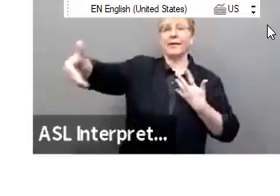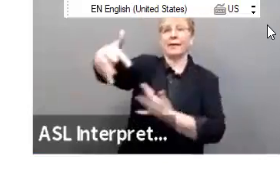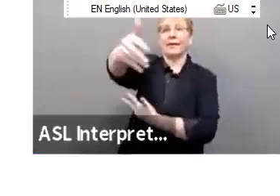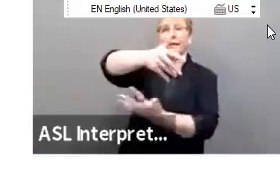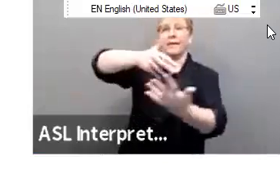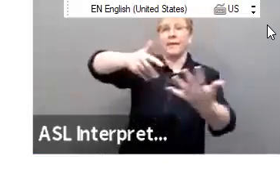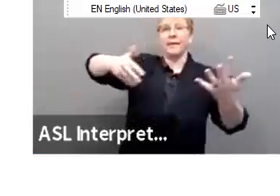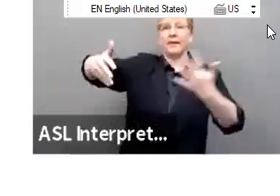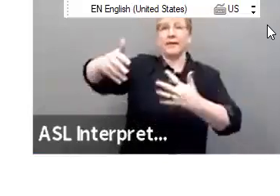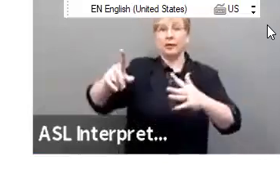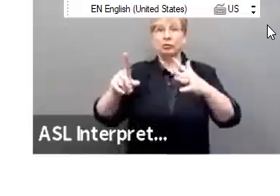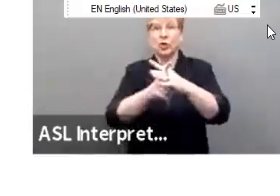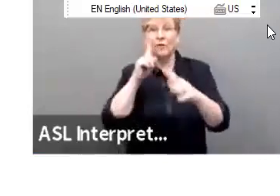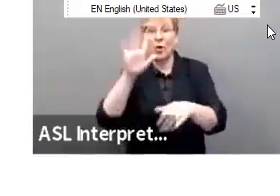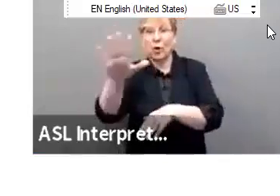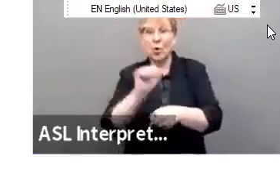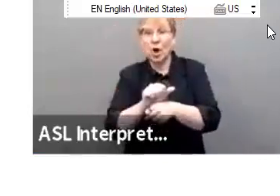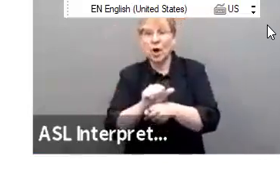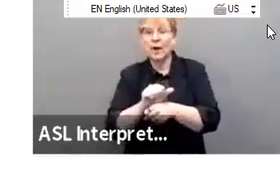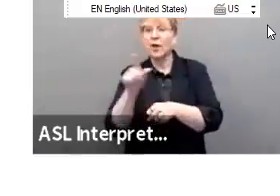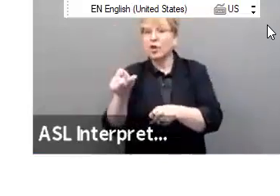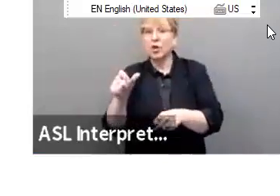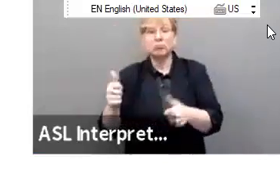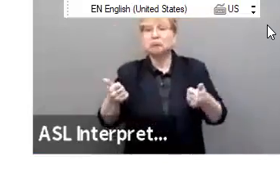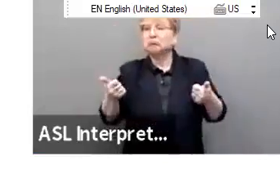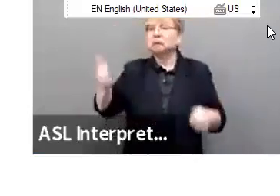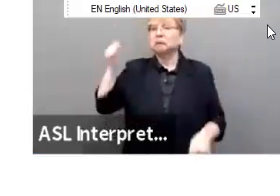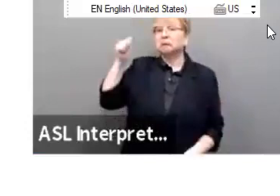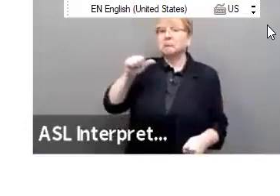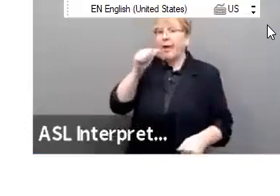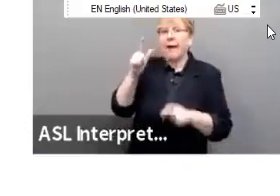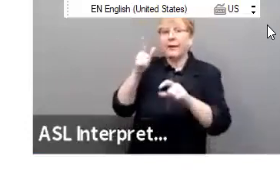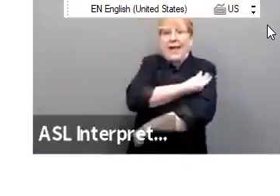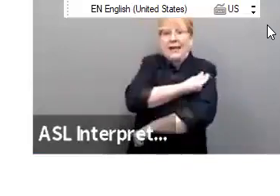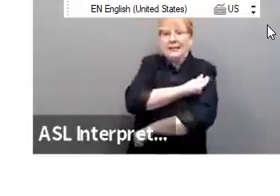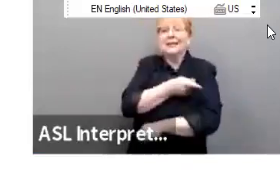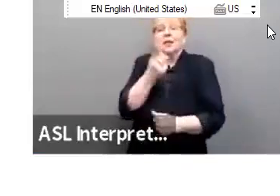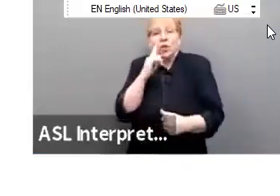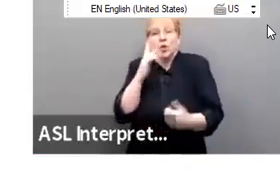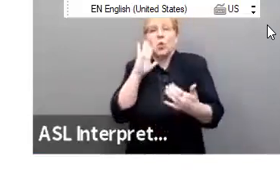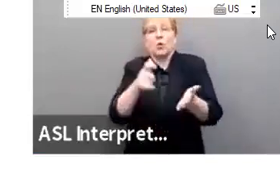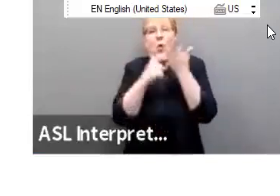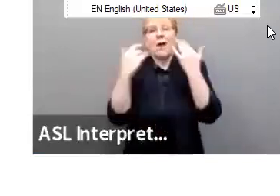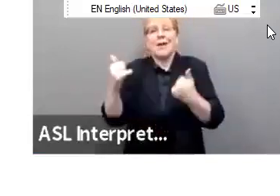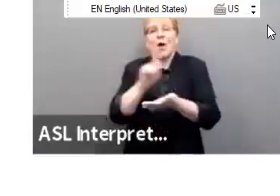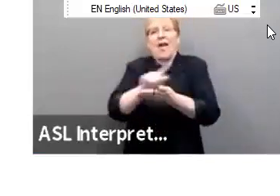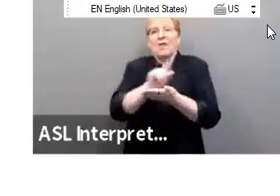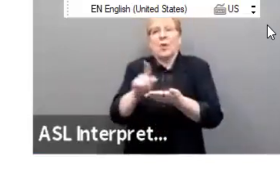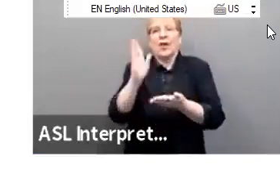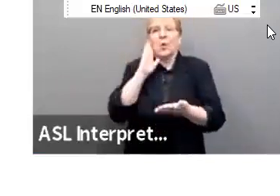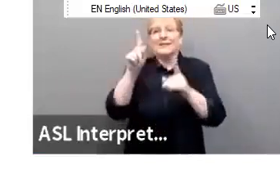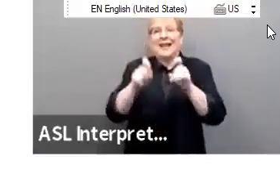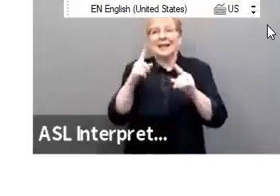prueba, ¿no? Si usted entra en contacto con muchas personas, va a estar en contacto con alguna persona con síntomas, ya